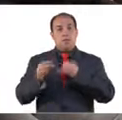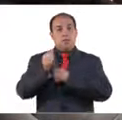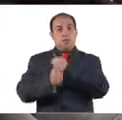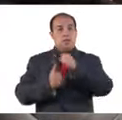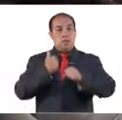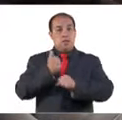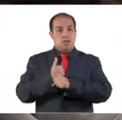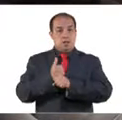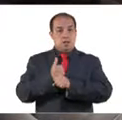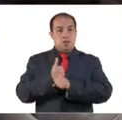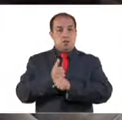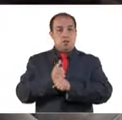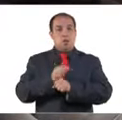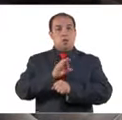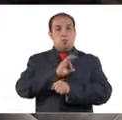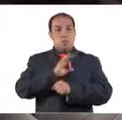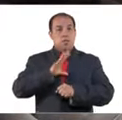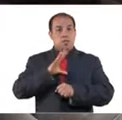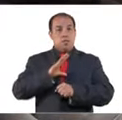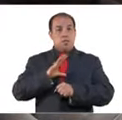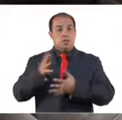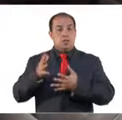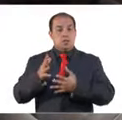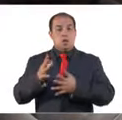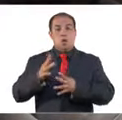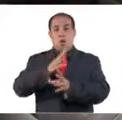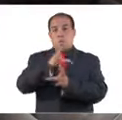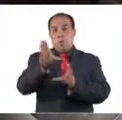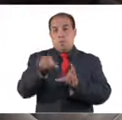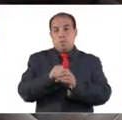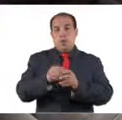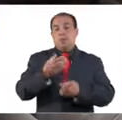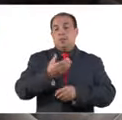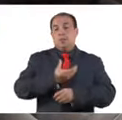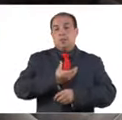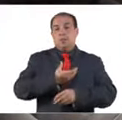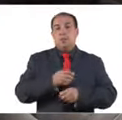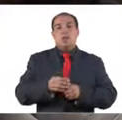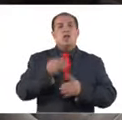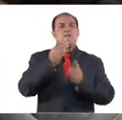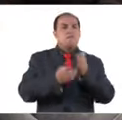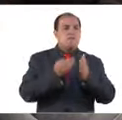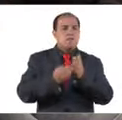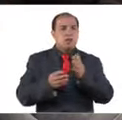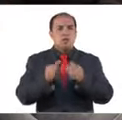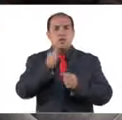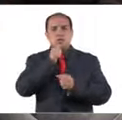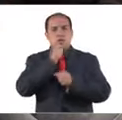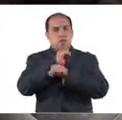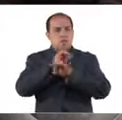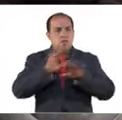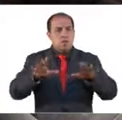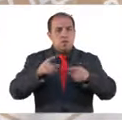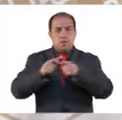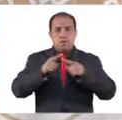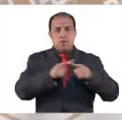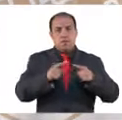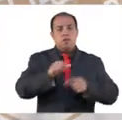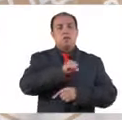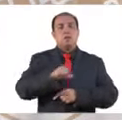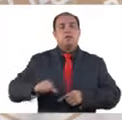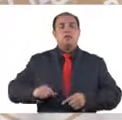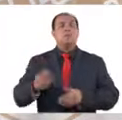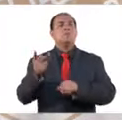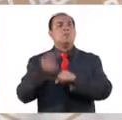el polígono anterior, pero aún hacen falta y aún no hay expansión en las alcaldías adicionales. ¿Qué ha pasado?